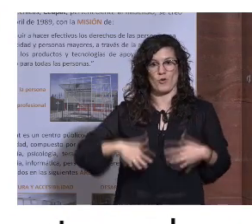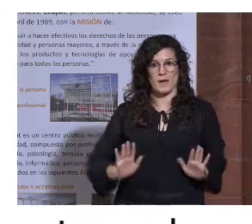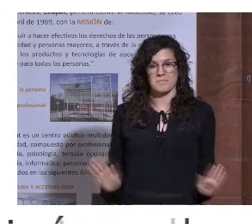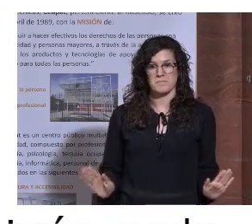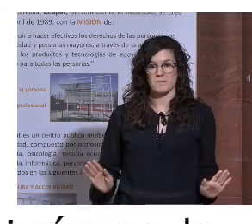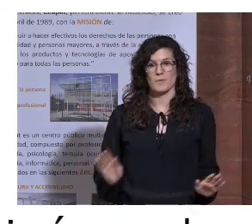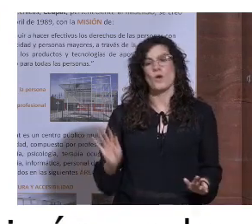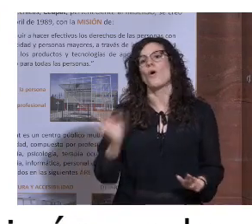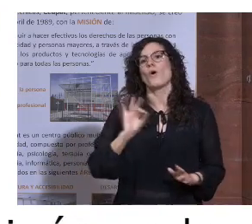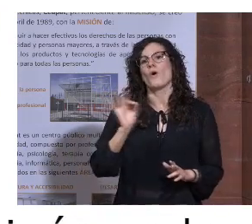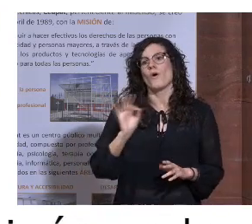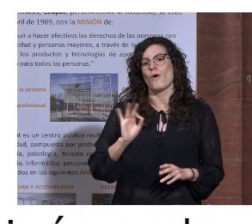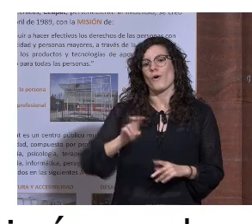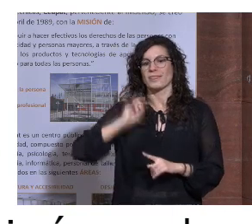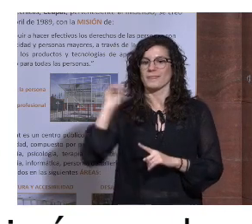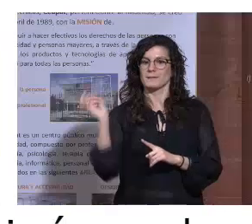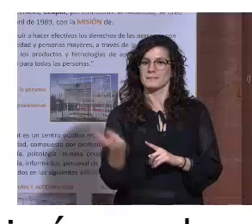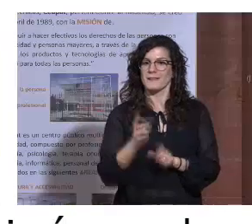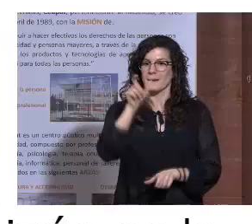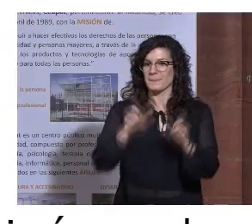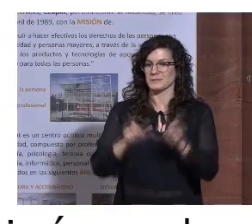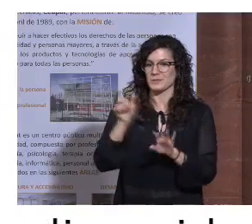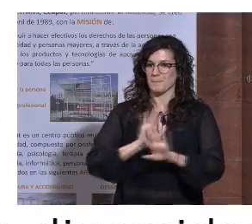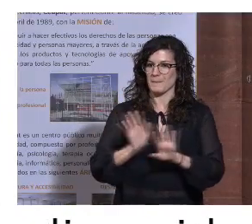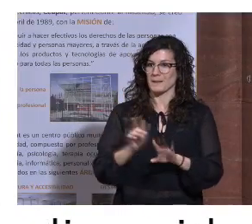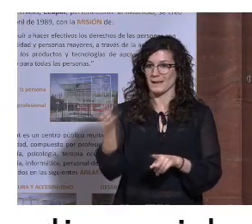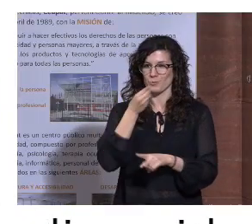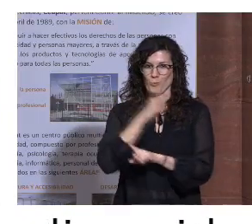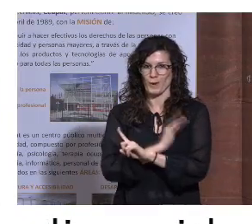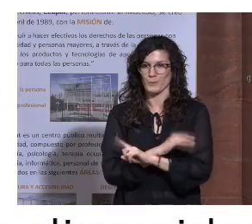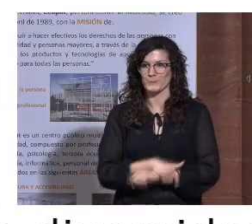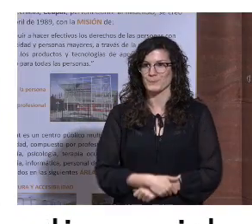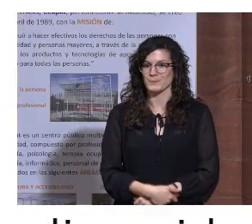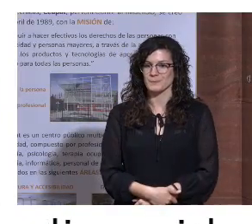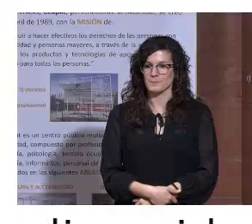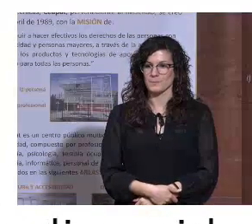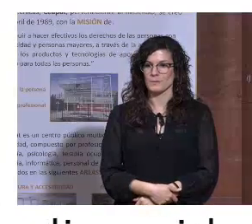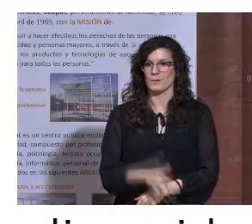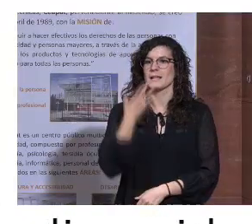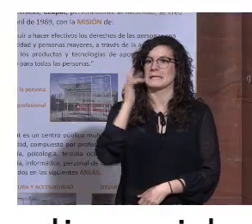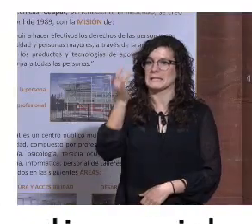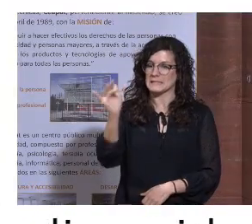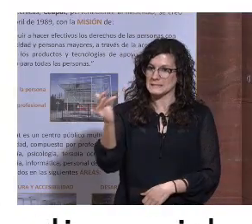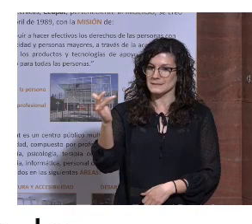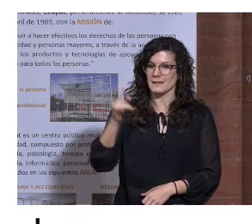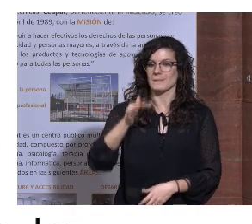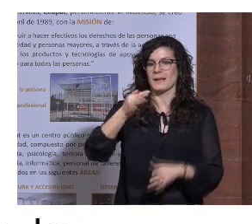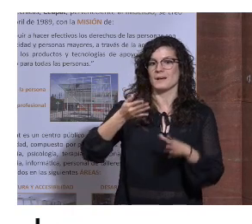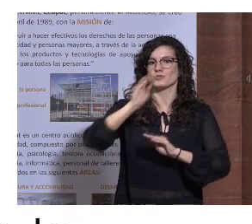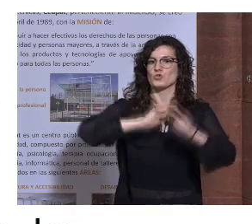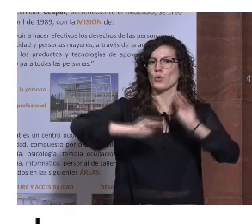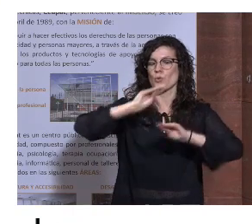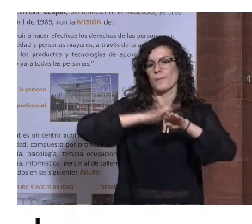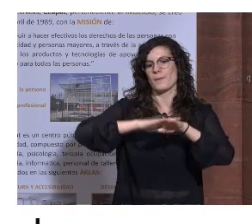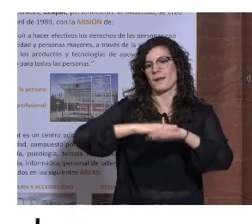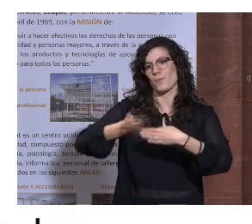¿no? O la diversidad de las personas que aparecen en la imagen. Bueno, esto es buenísimo, con el cristal y la solución para abrir